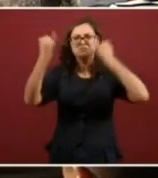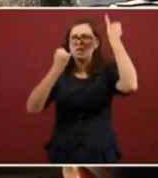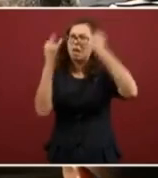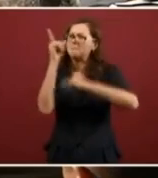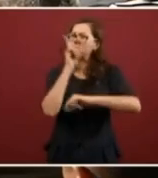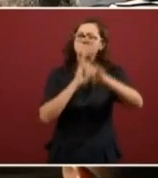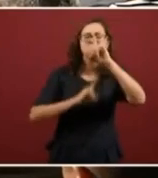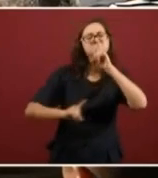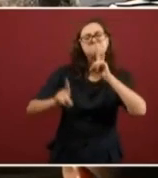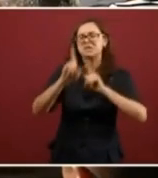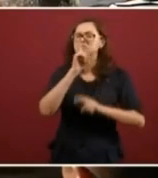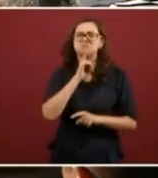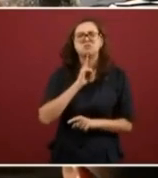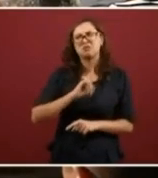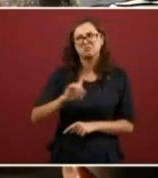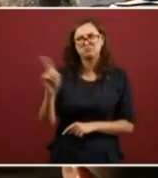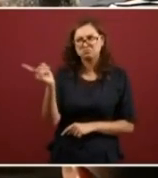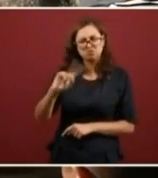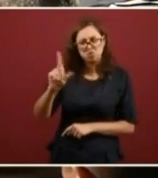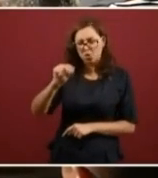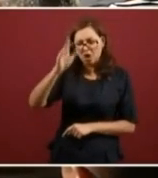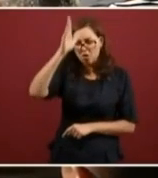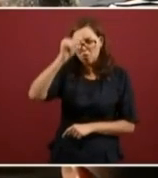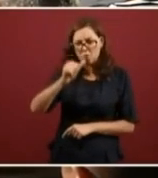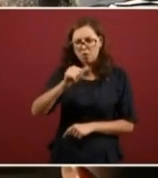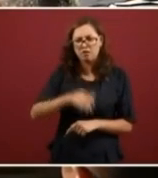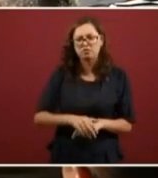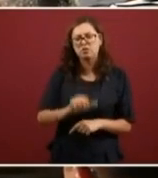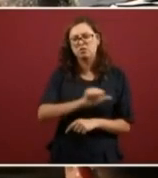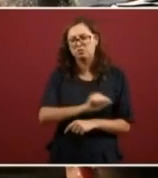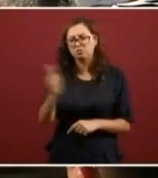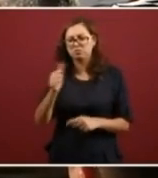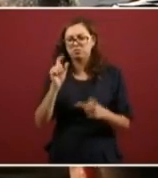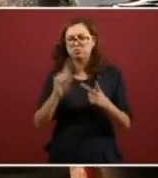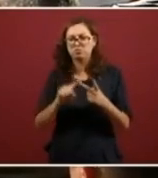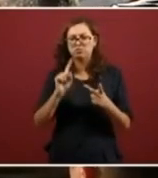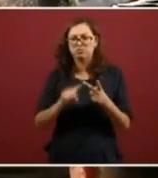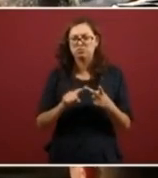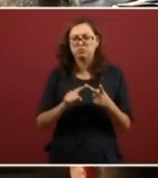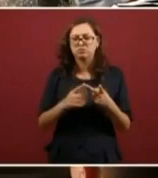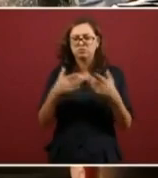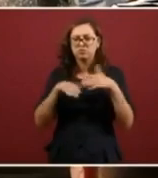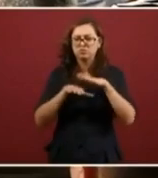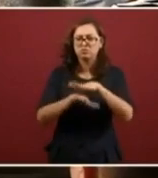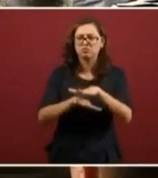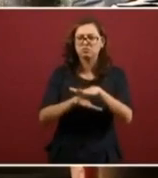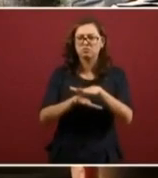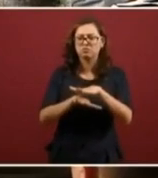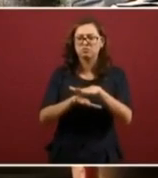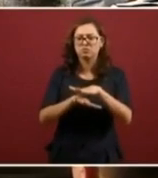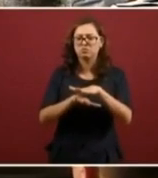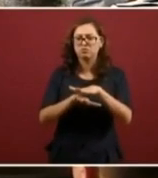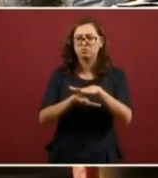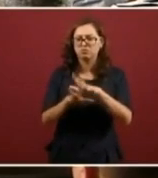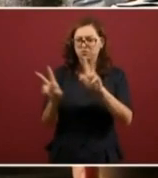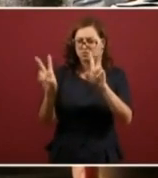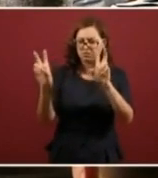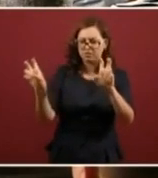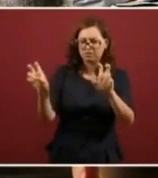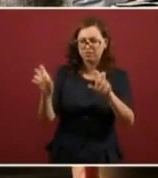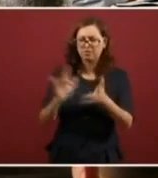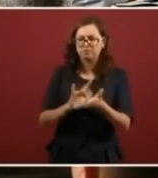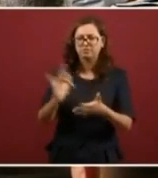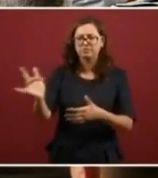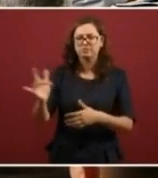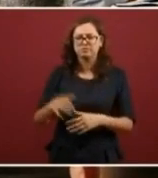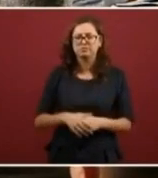es una mentira. Gracias, señor presidente. Sí. Tengo otra pregunta en relación al tema.